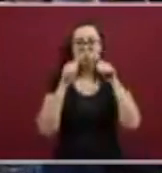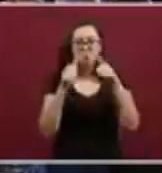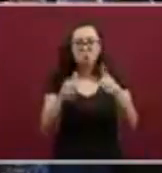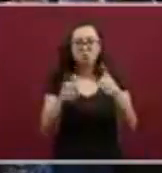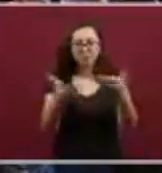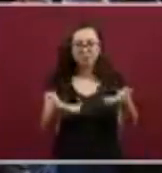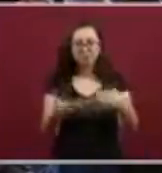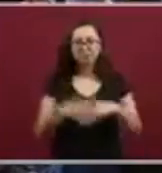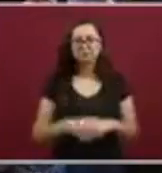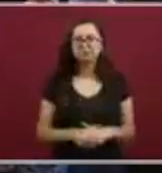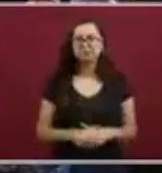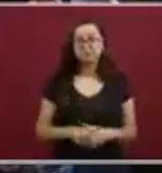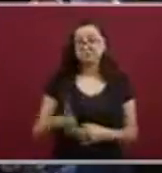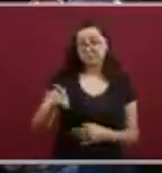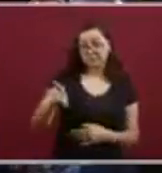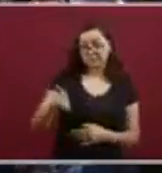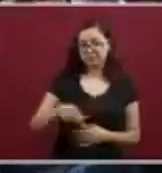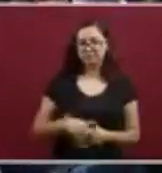Adelante.